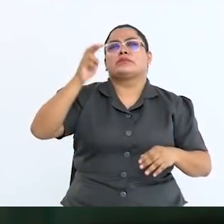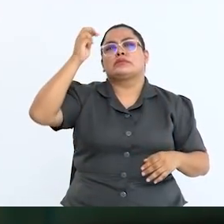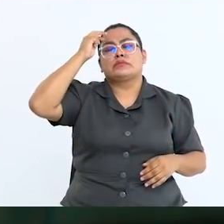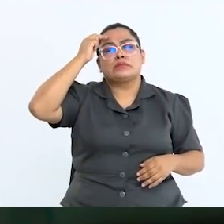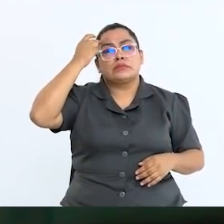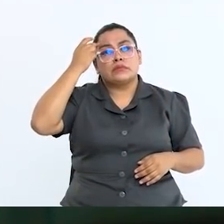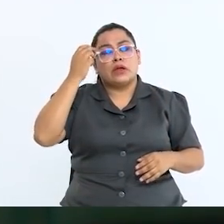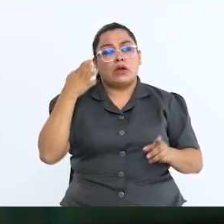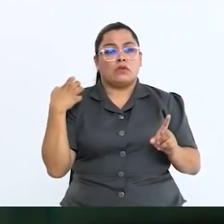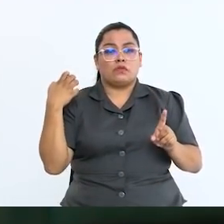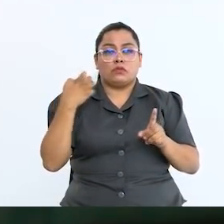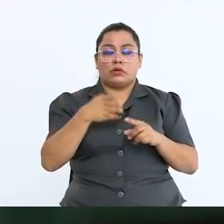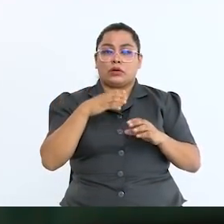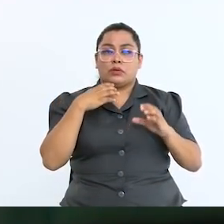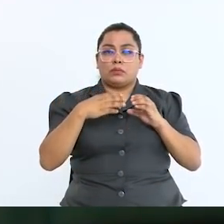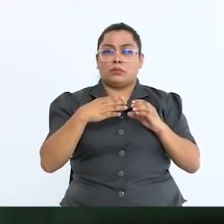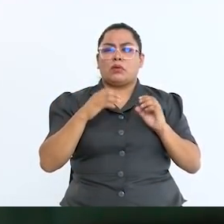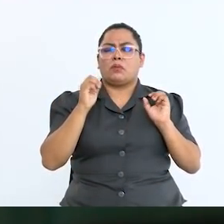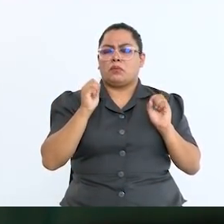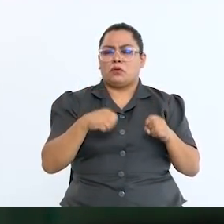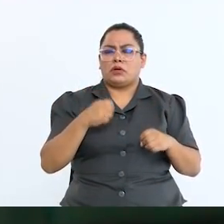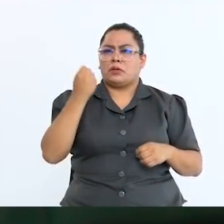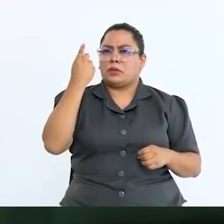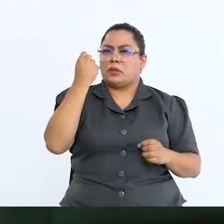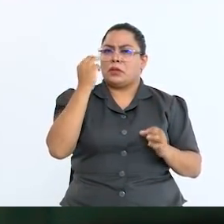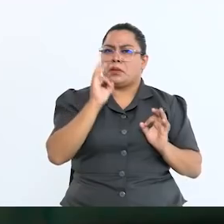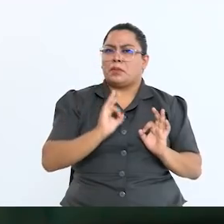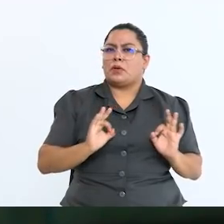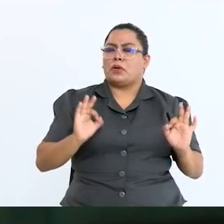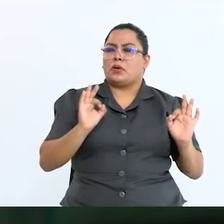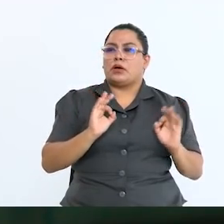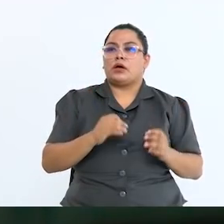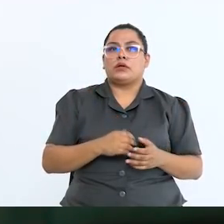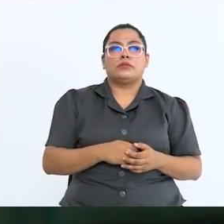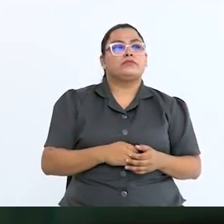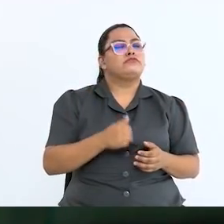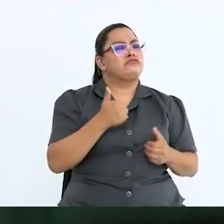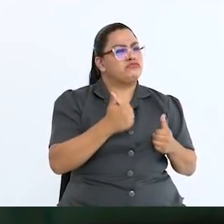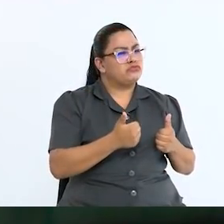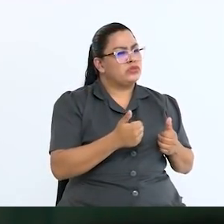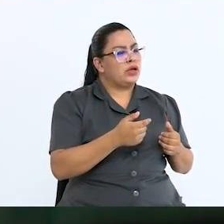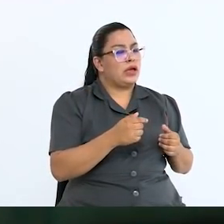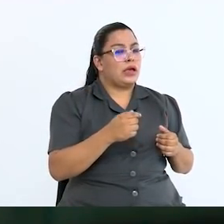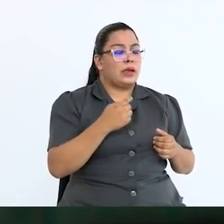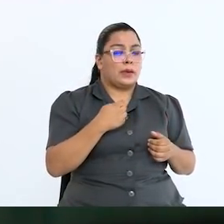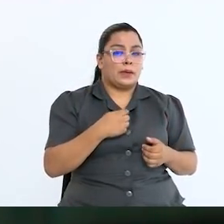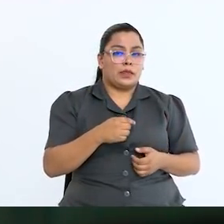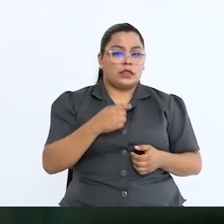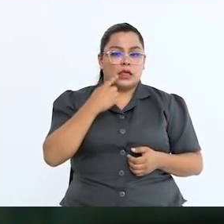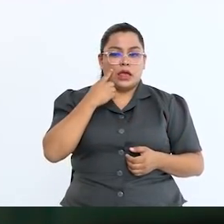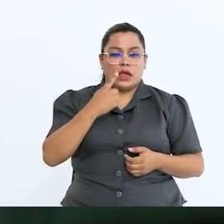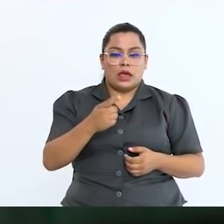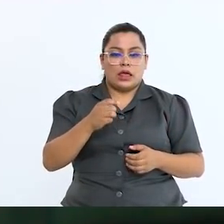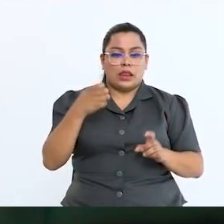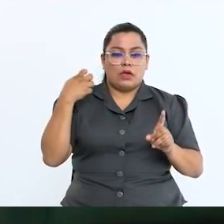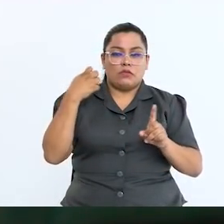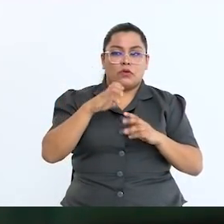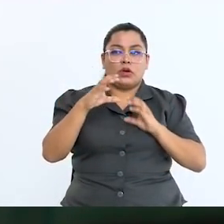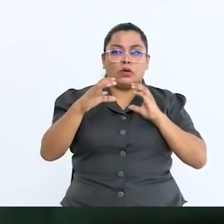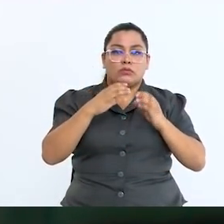más en qué consiste el enfoque comunicativo para que podamos comprender mejor? Muy bien, de acuerdo a Casani, el